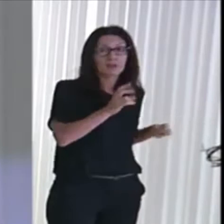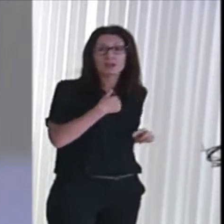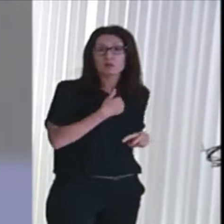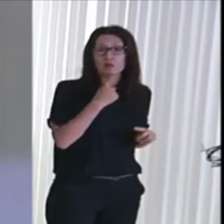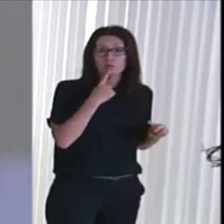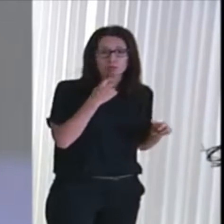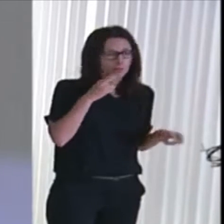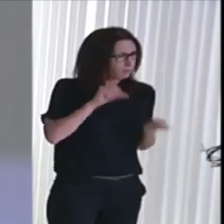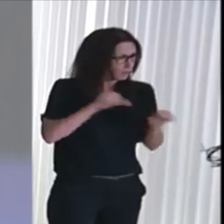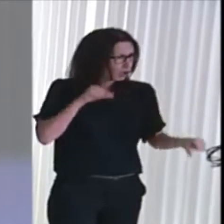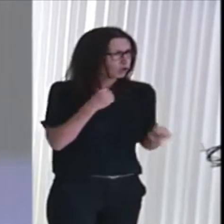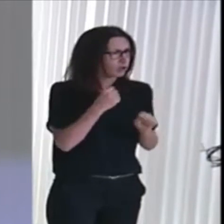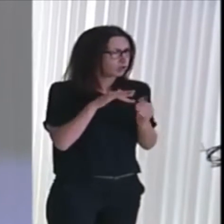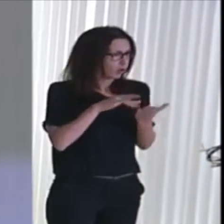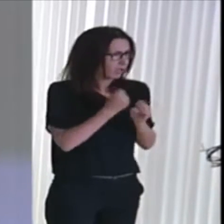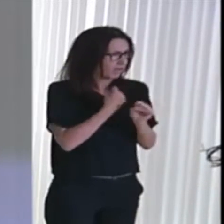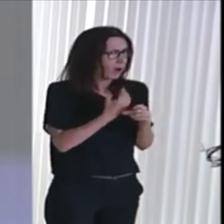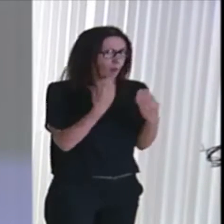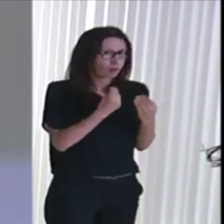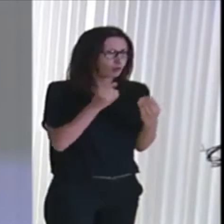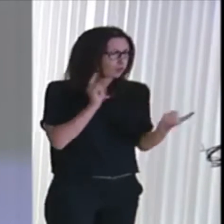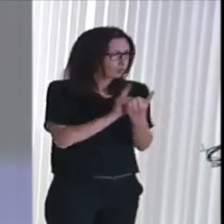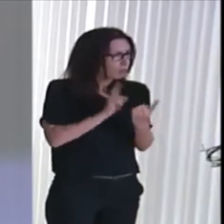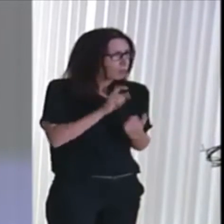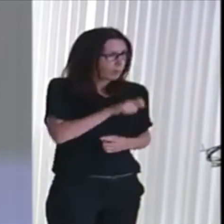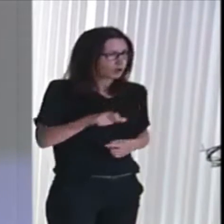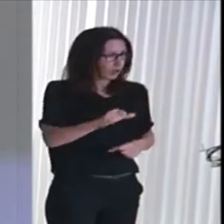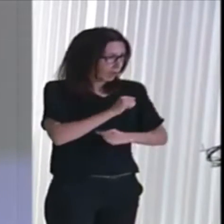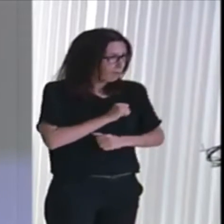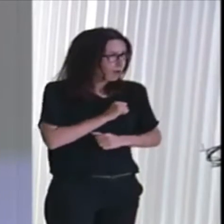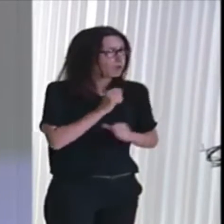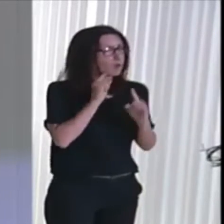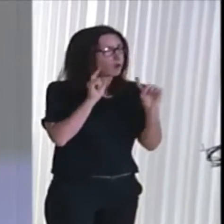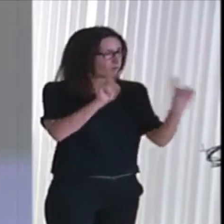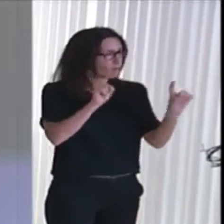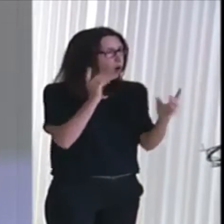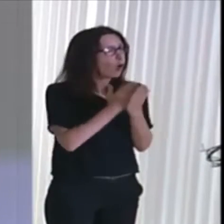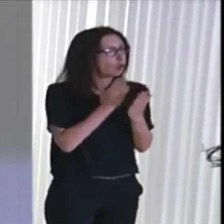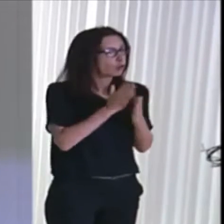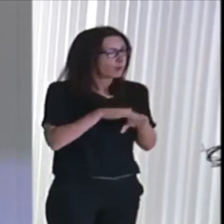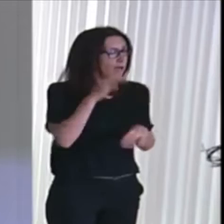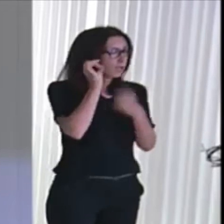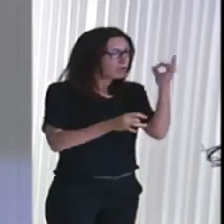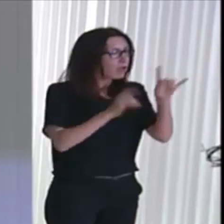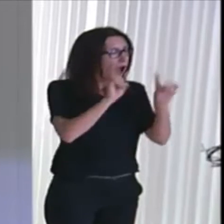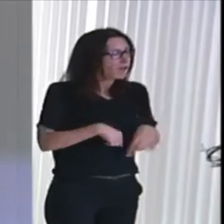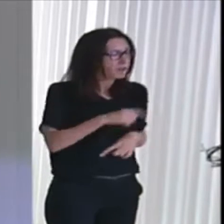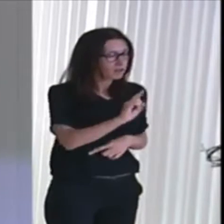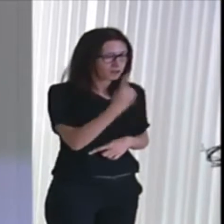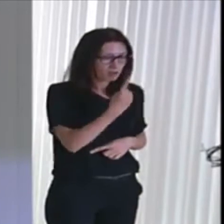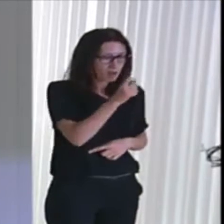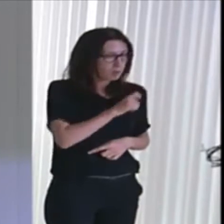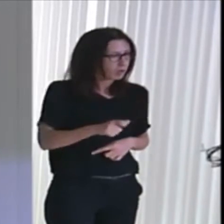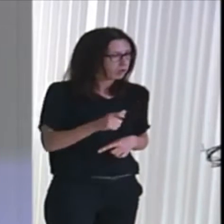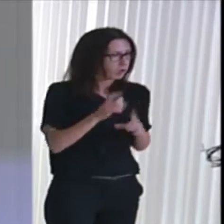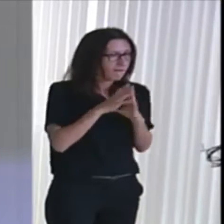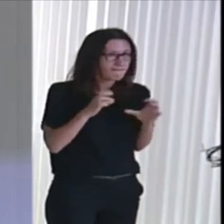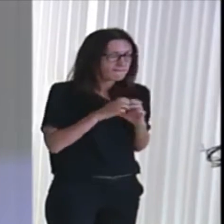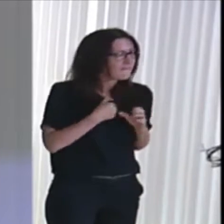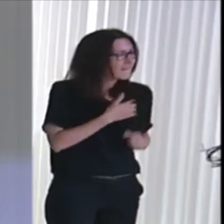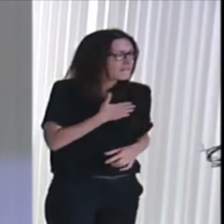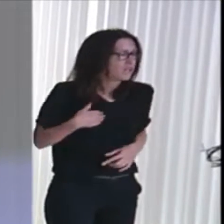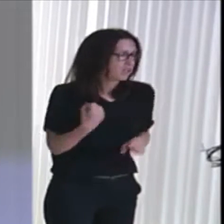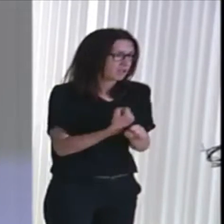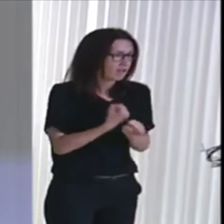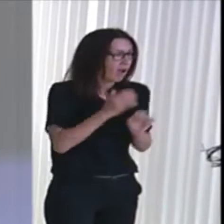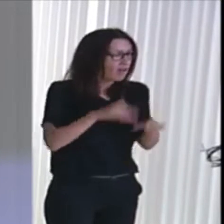con personas en paro, dándoles cursos de creatividad, y veía gente completamente desesperada, que ellos lo que querían era un trabajo, pero